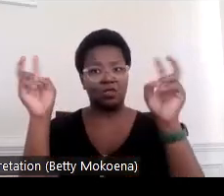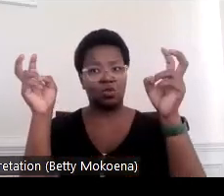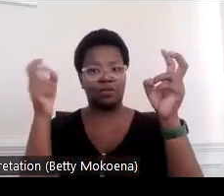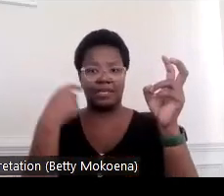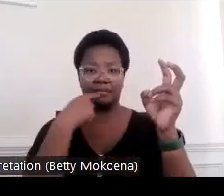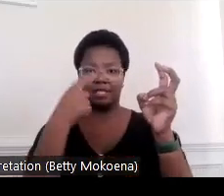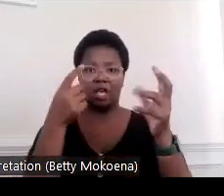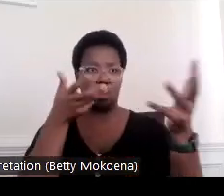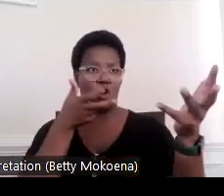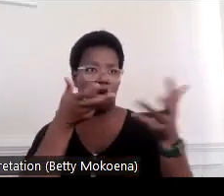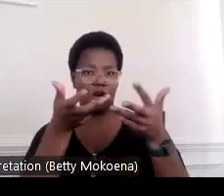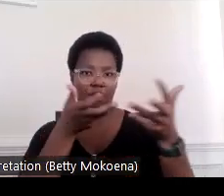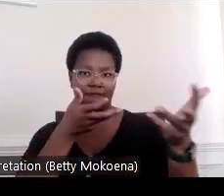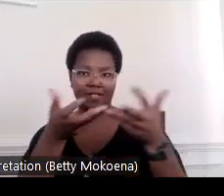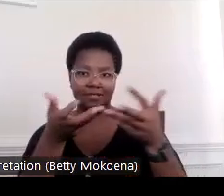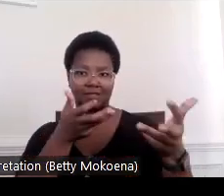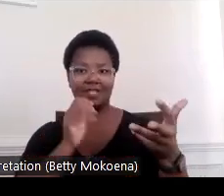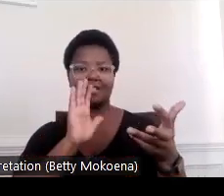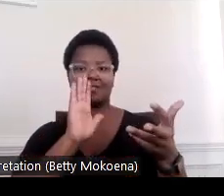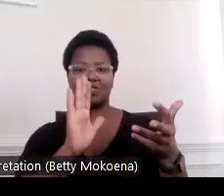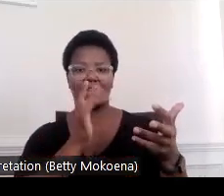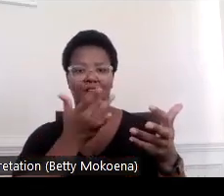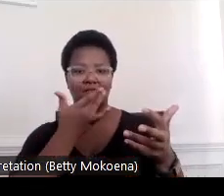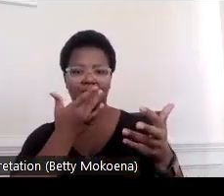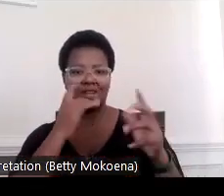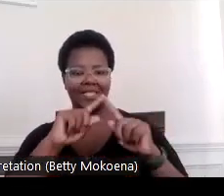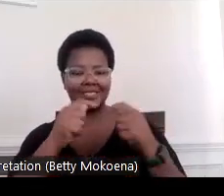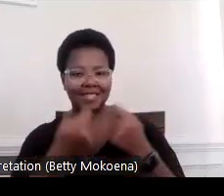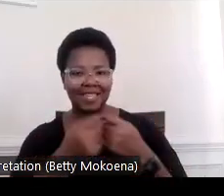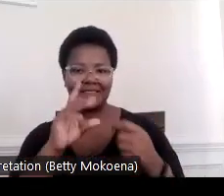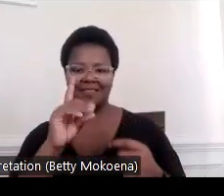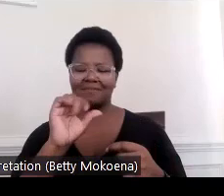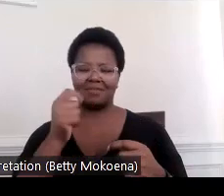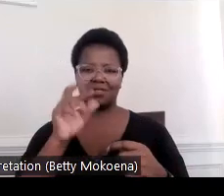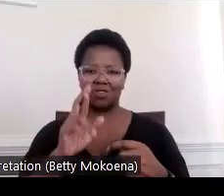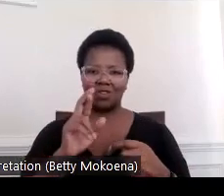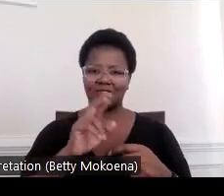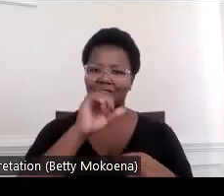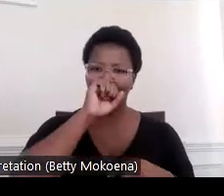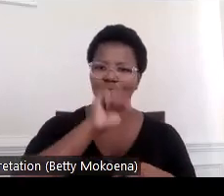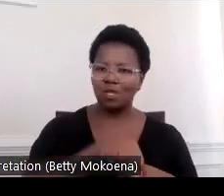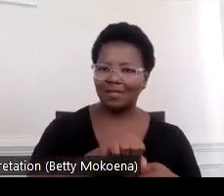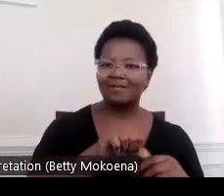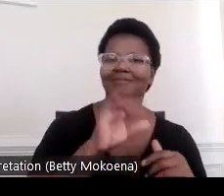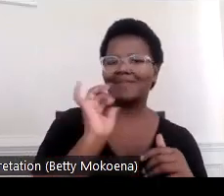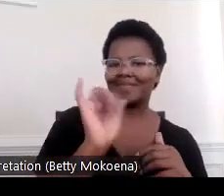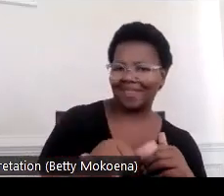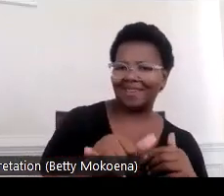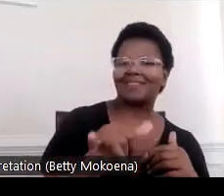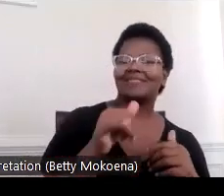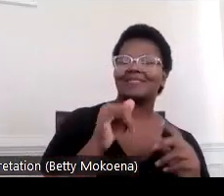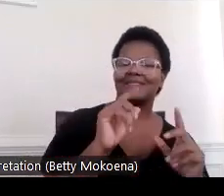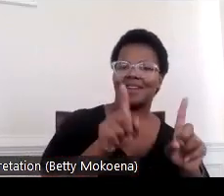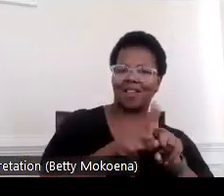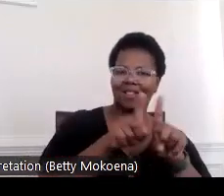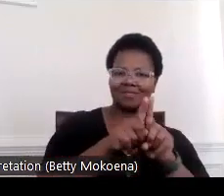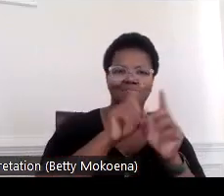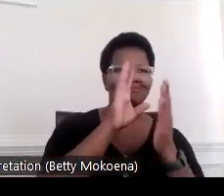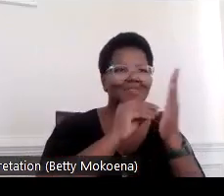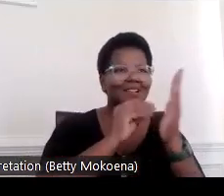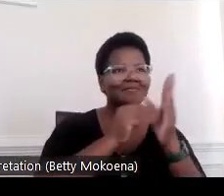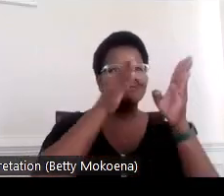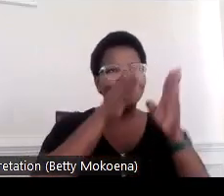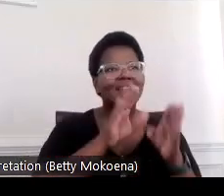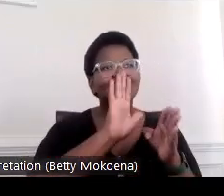puede ser un tema de de discusión verdad está tema de conversación Oye tú eres fanáticos